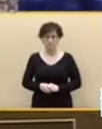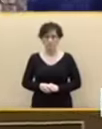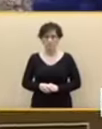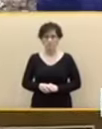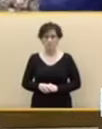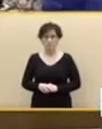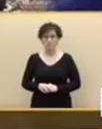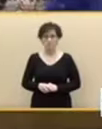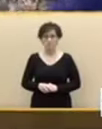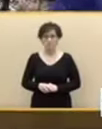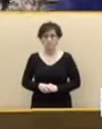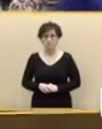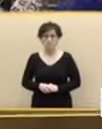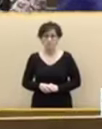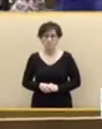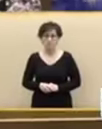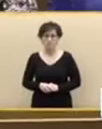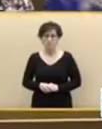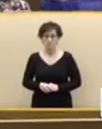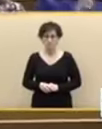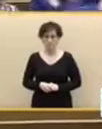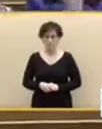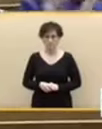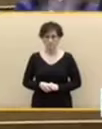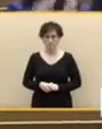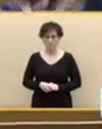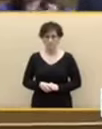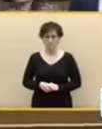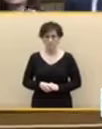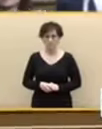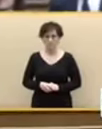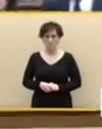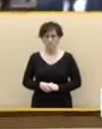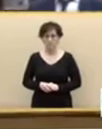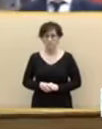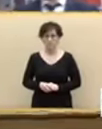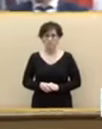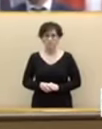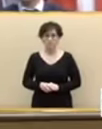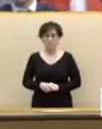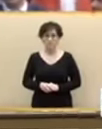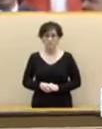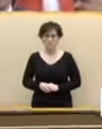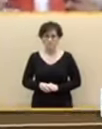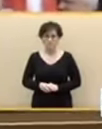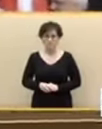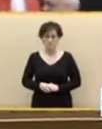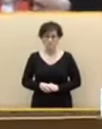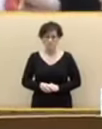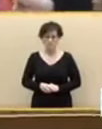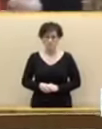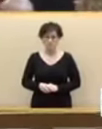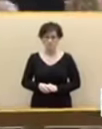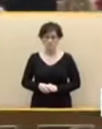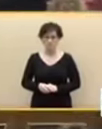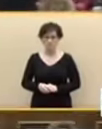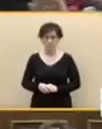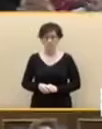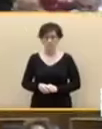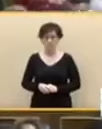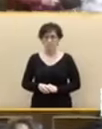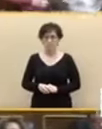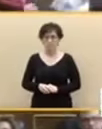Mariano. A ver qué toro sale y de qué ganadería. Bueno, he visto a Sánchez, ahora intenta componer una